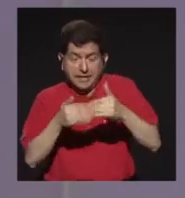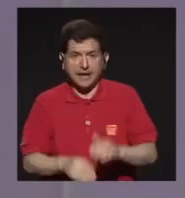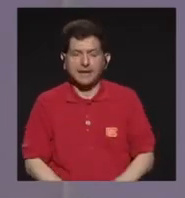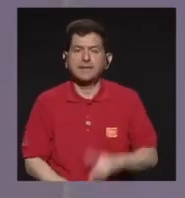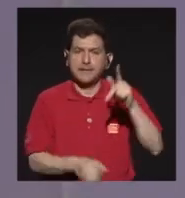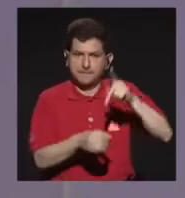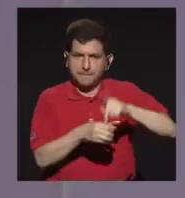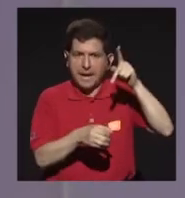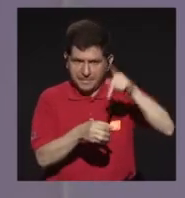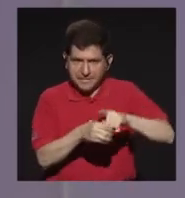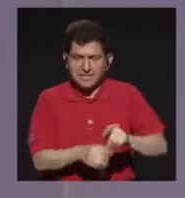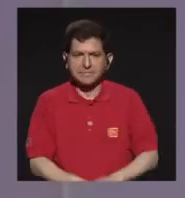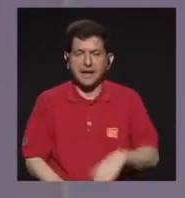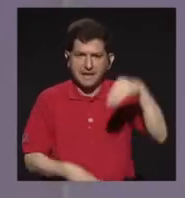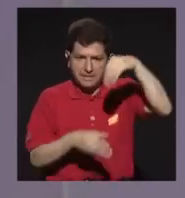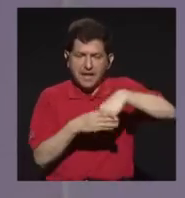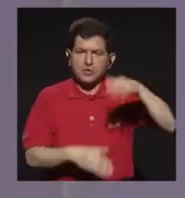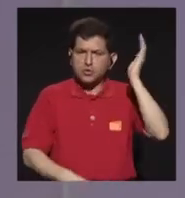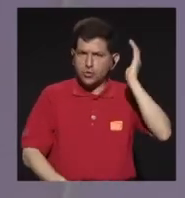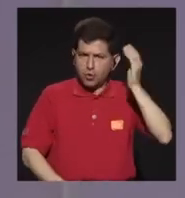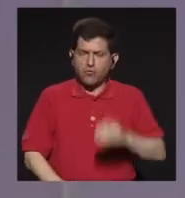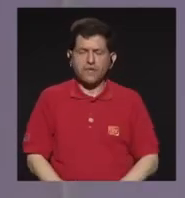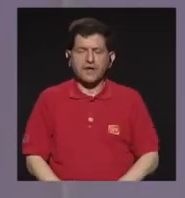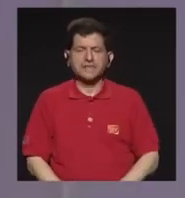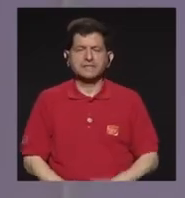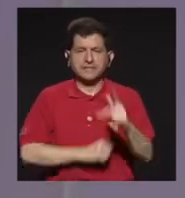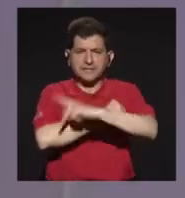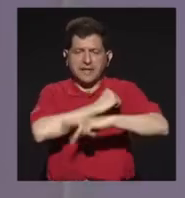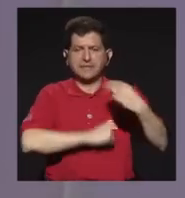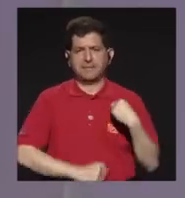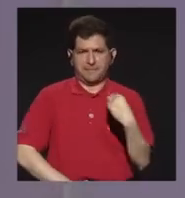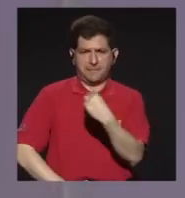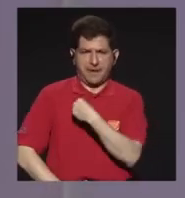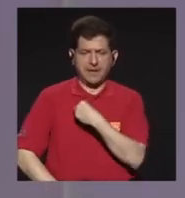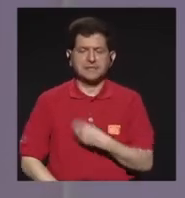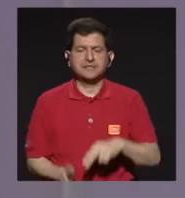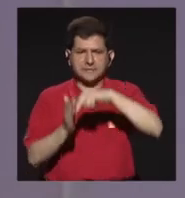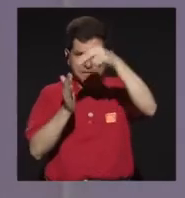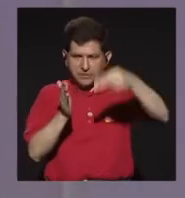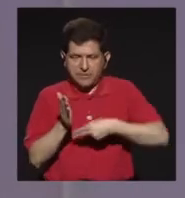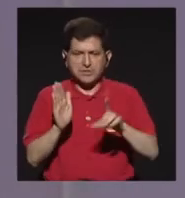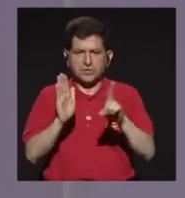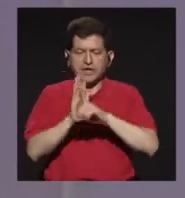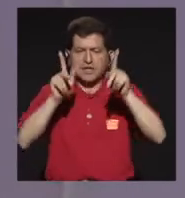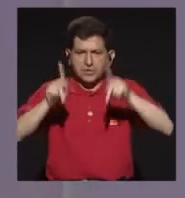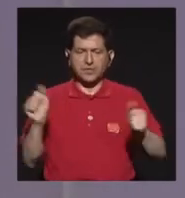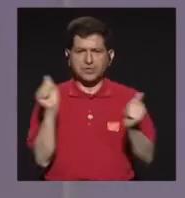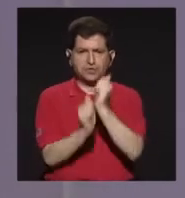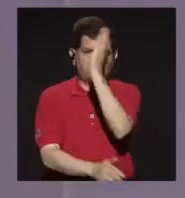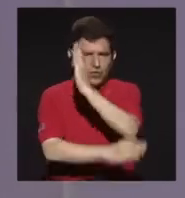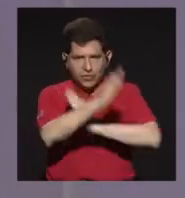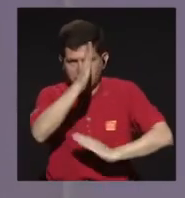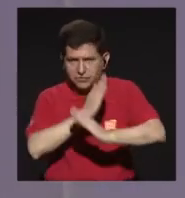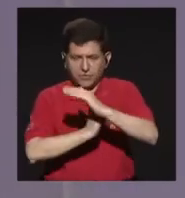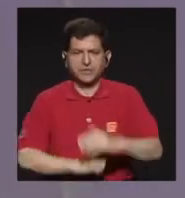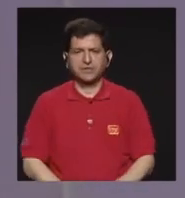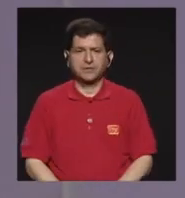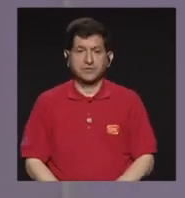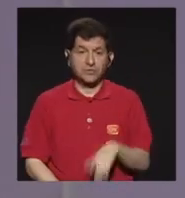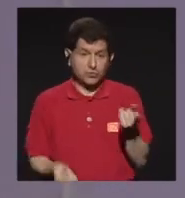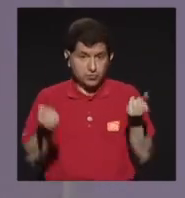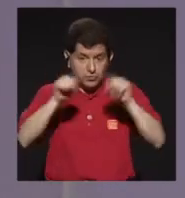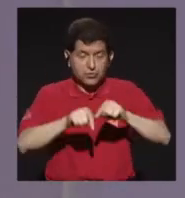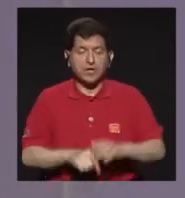la participación dentro de la conferencia de Estados Partes de la Convención sobre los Derechos de las Personas con Discapacidad